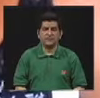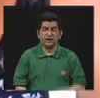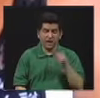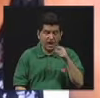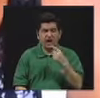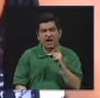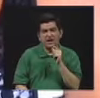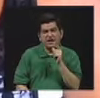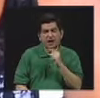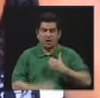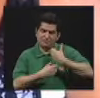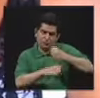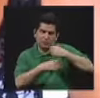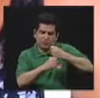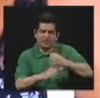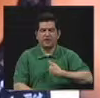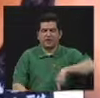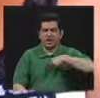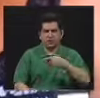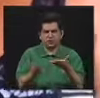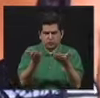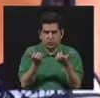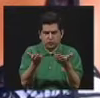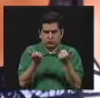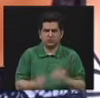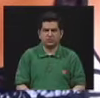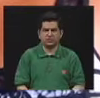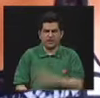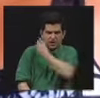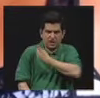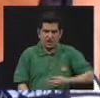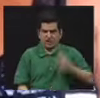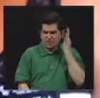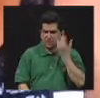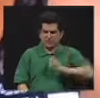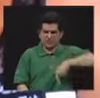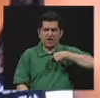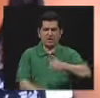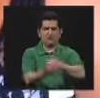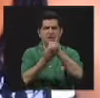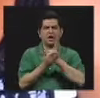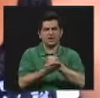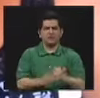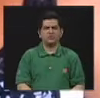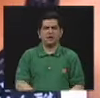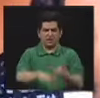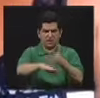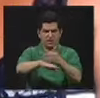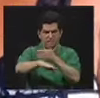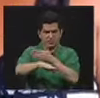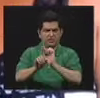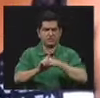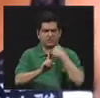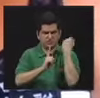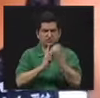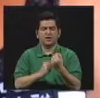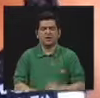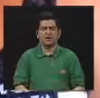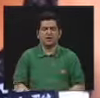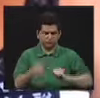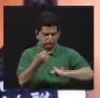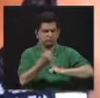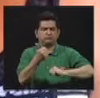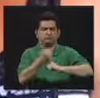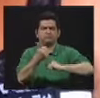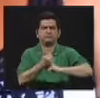la municipalidad. Queremos que la presidenta nos ayude a salir adelante en esto, ¿verdad? Que